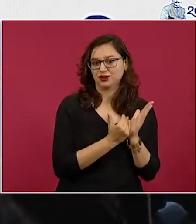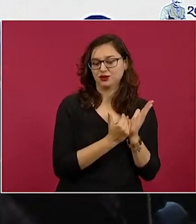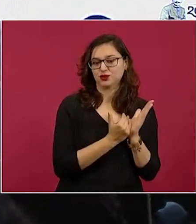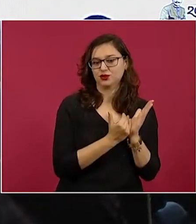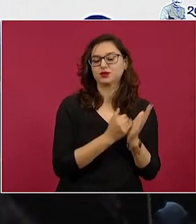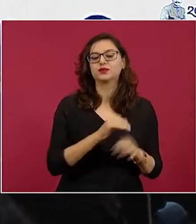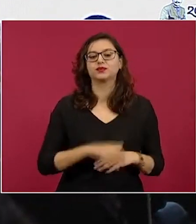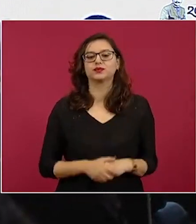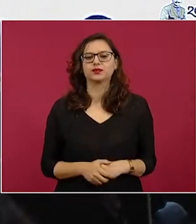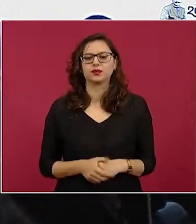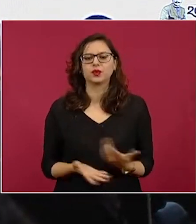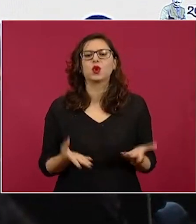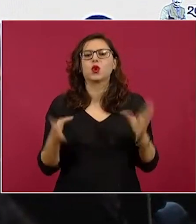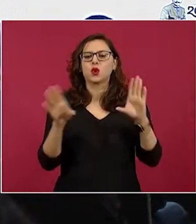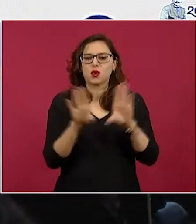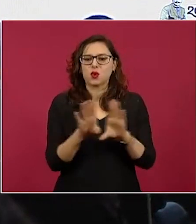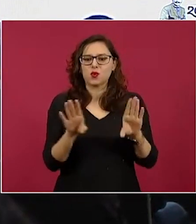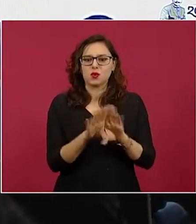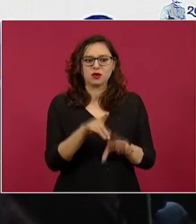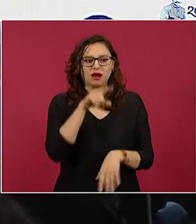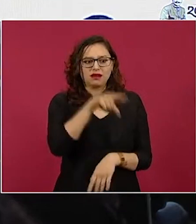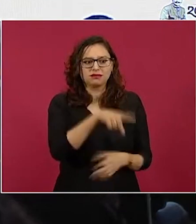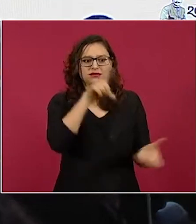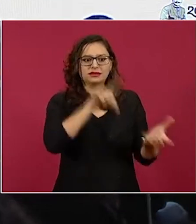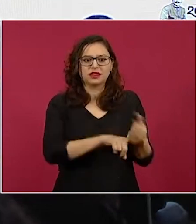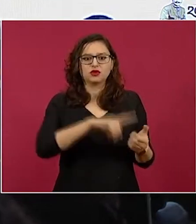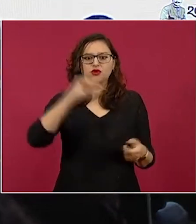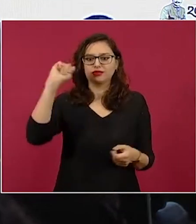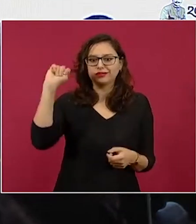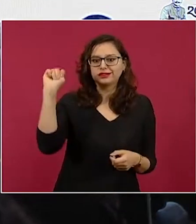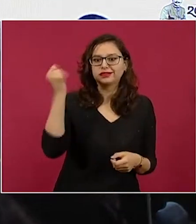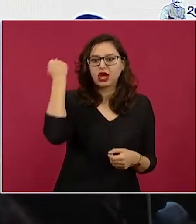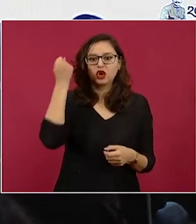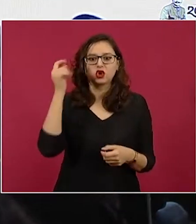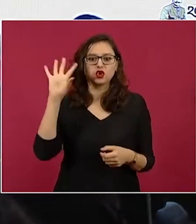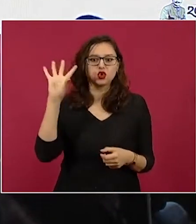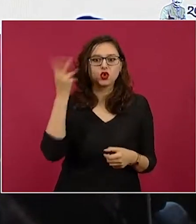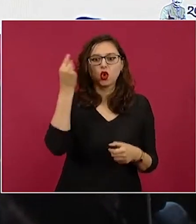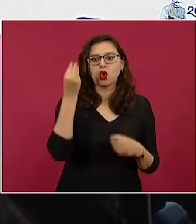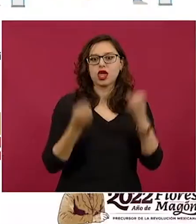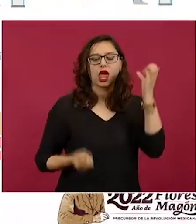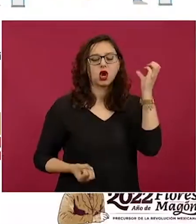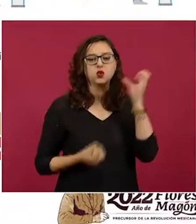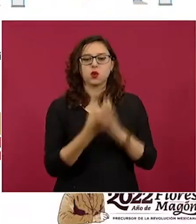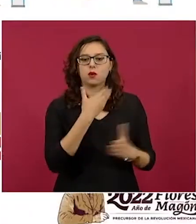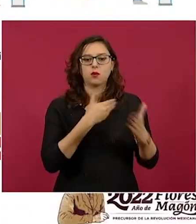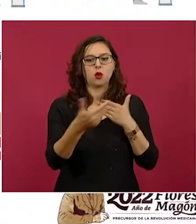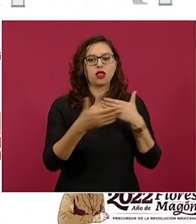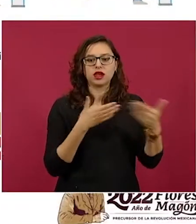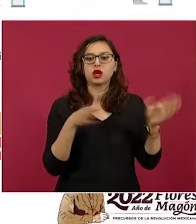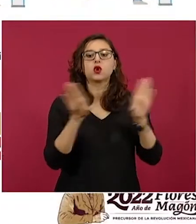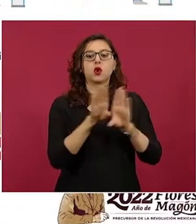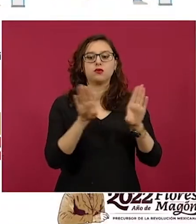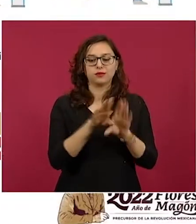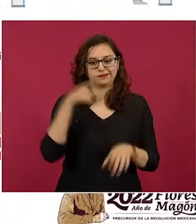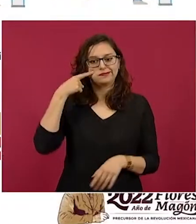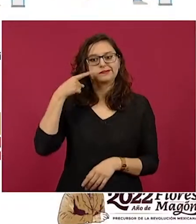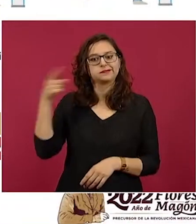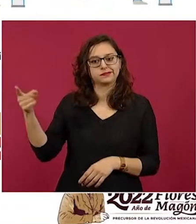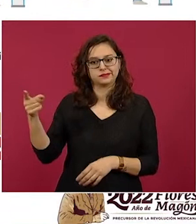¿Cómo es que va a funcionar este sistema expedito para que puedan los pasajeros pasar rápido a las